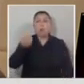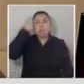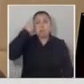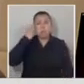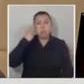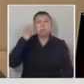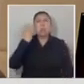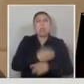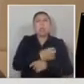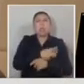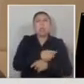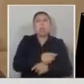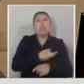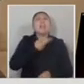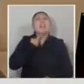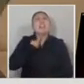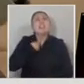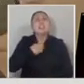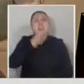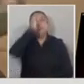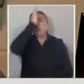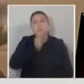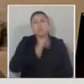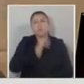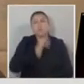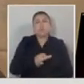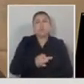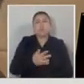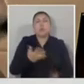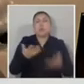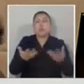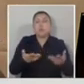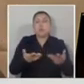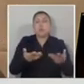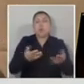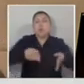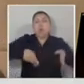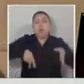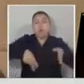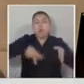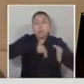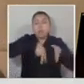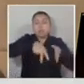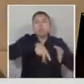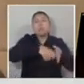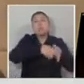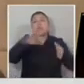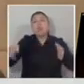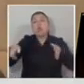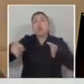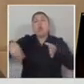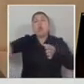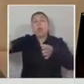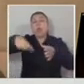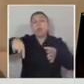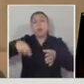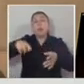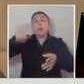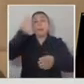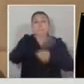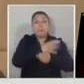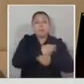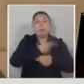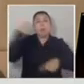delincuentes les interesa si el funcionario estuvo en el pasillo, estuvo en el patio, estuvo en la oficina? Para ellos es un enemigo,